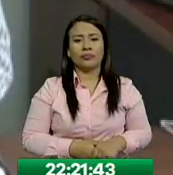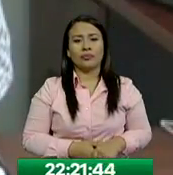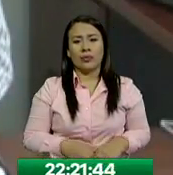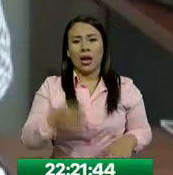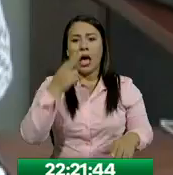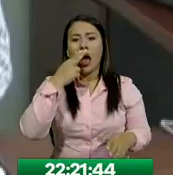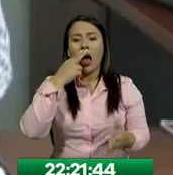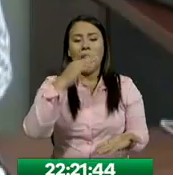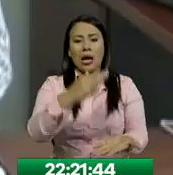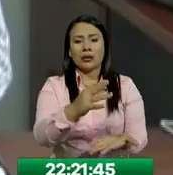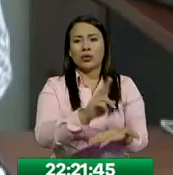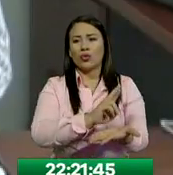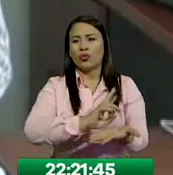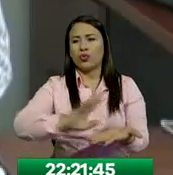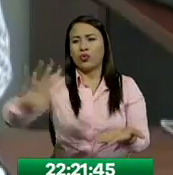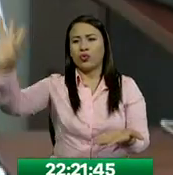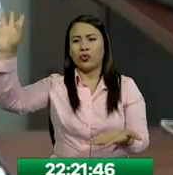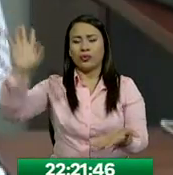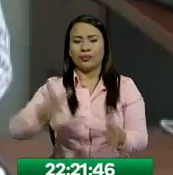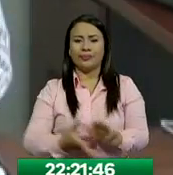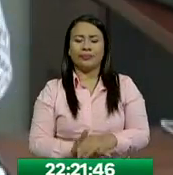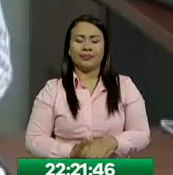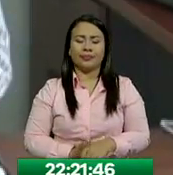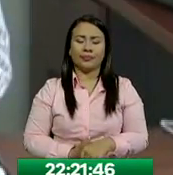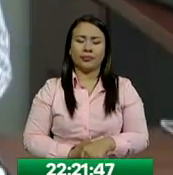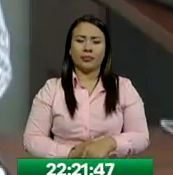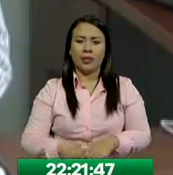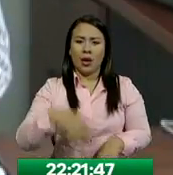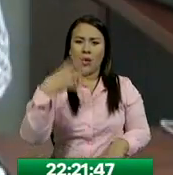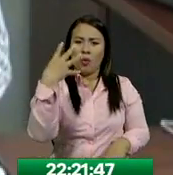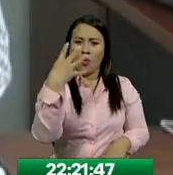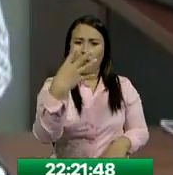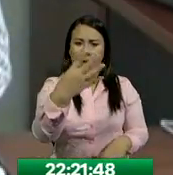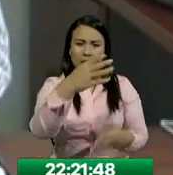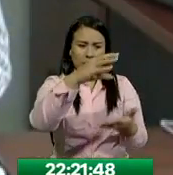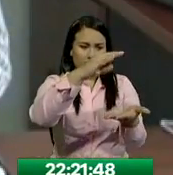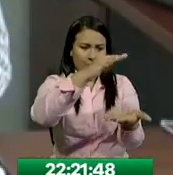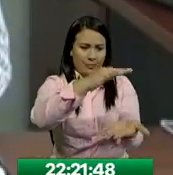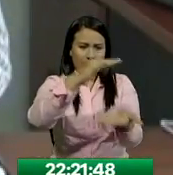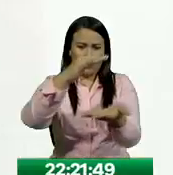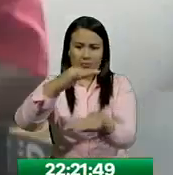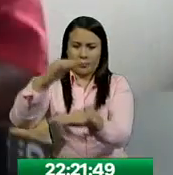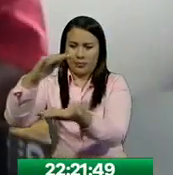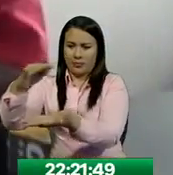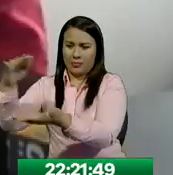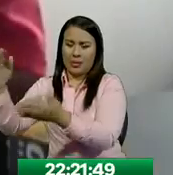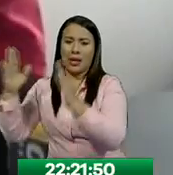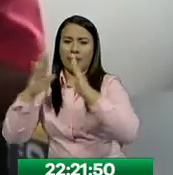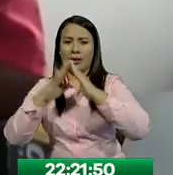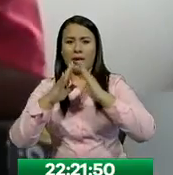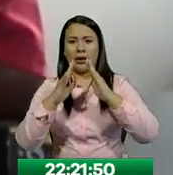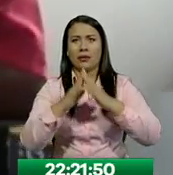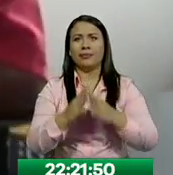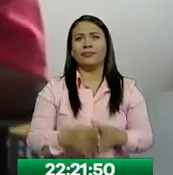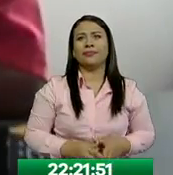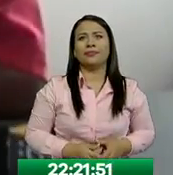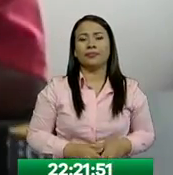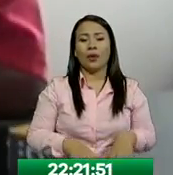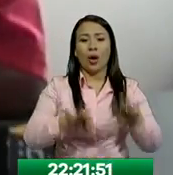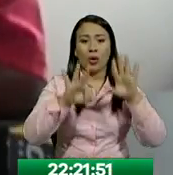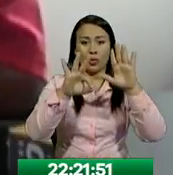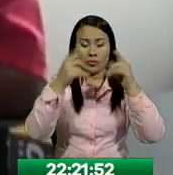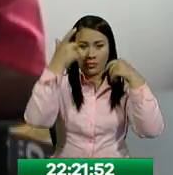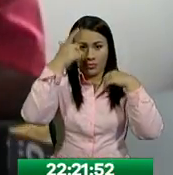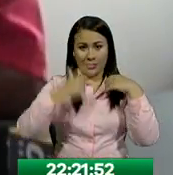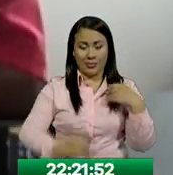de gas. Hubieron varias explosiones atribuidas a cuatro cilindros de cinco que se encontraron en la vivienda. En la vivienda habitaban ocho